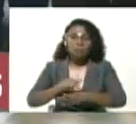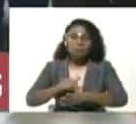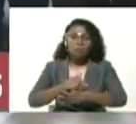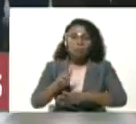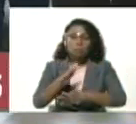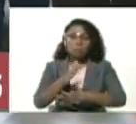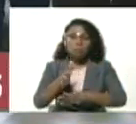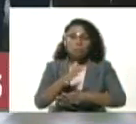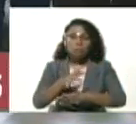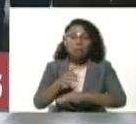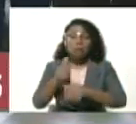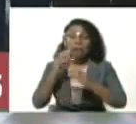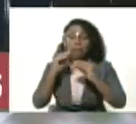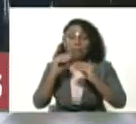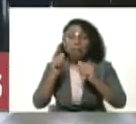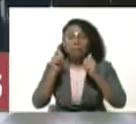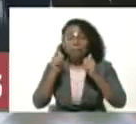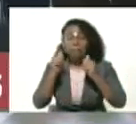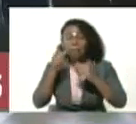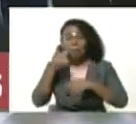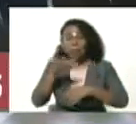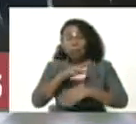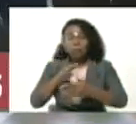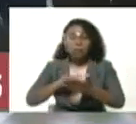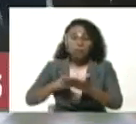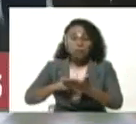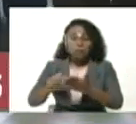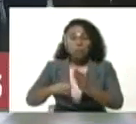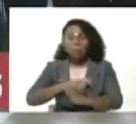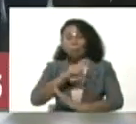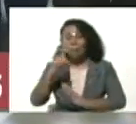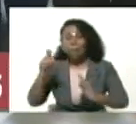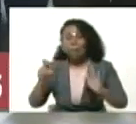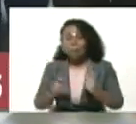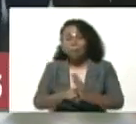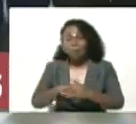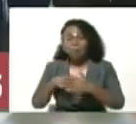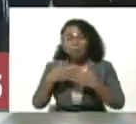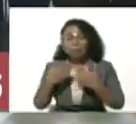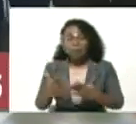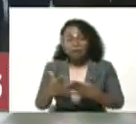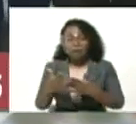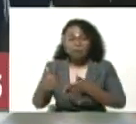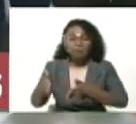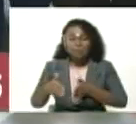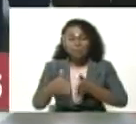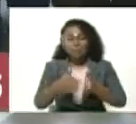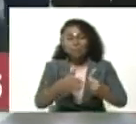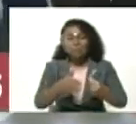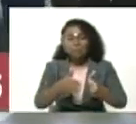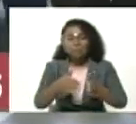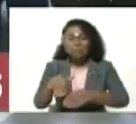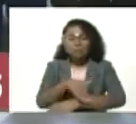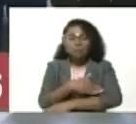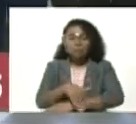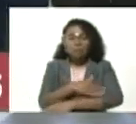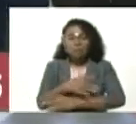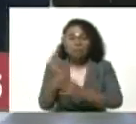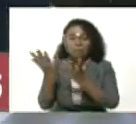que hablarle bien al pueblo. Bueno, recuperación completa de la vialidad. Me